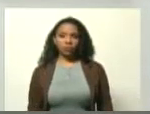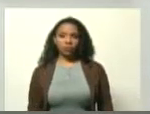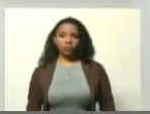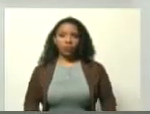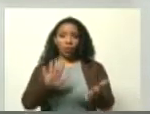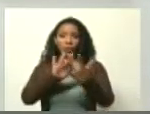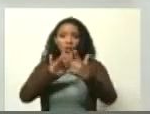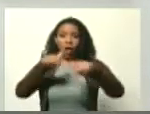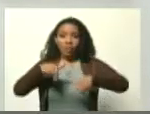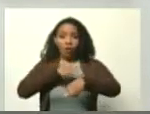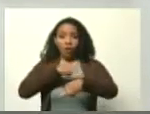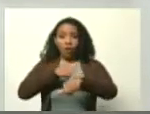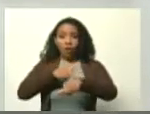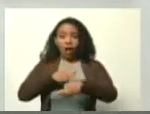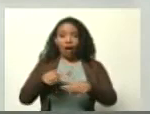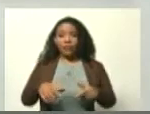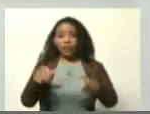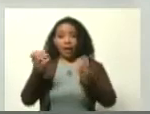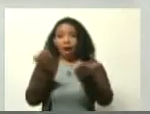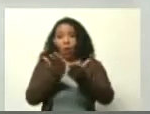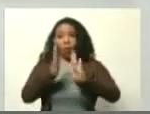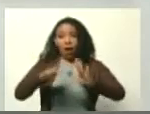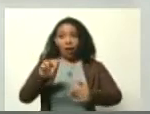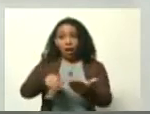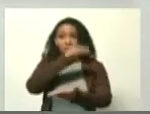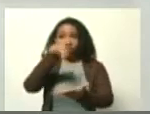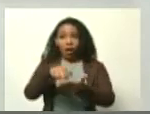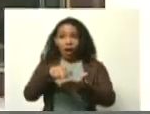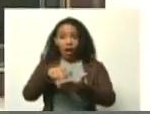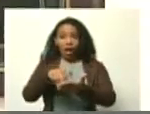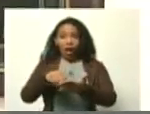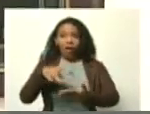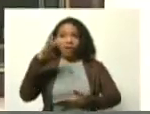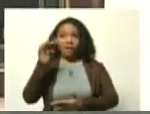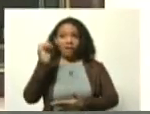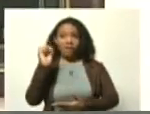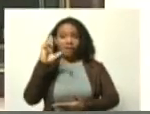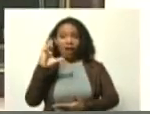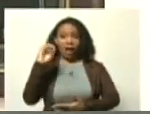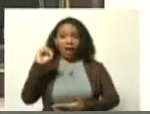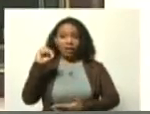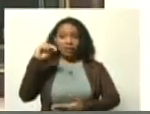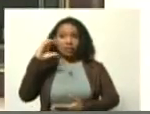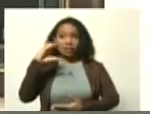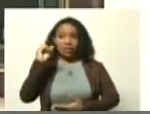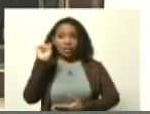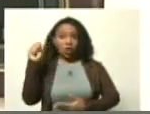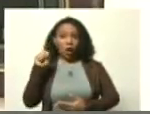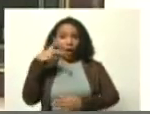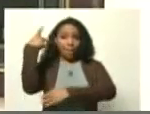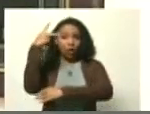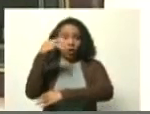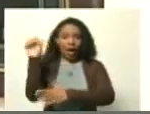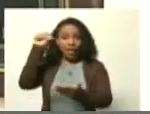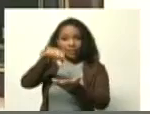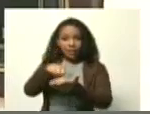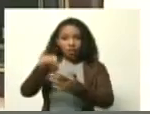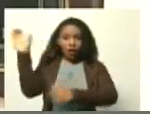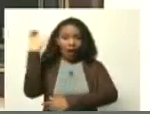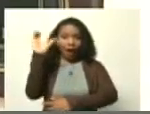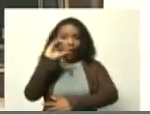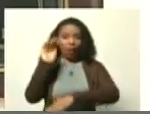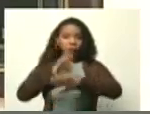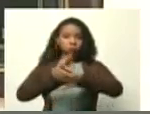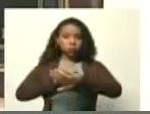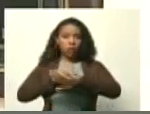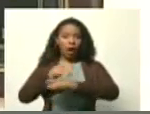3:00 a esta hora desde la Unidad Educativa Nacional Francisco Pimentel, ubicada en la parroquia Santa Teresa, en Caracas, a propósito